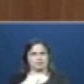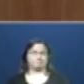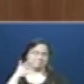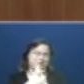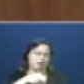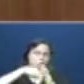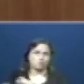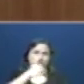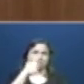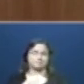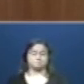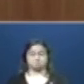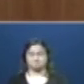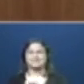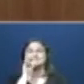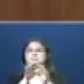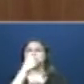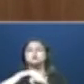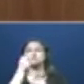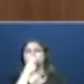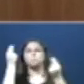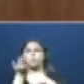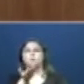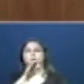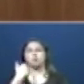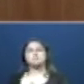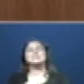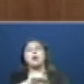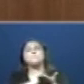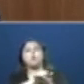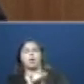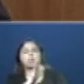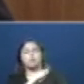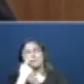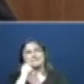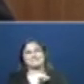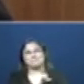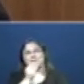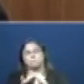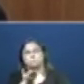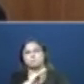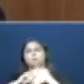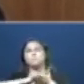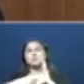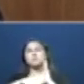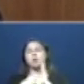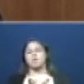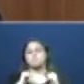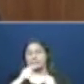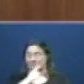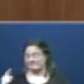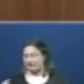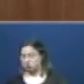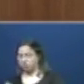materia en septiembre haremos público ya un primer borrador y esperamos presentar nuestro proyecto de ley antes de finalizar el año en